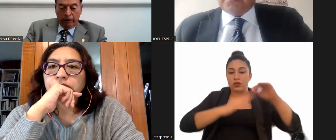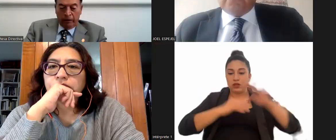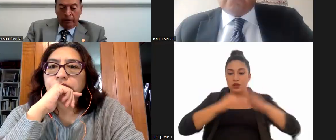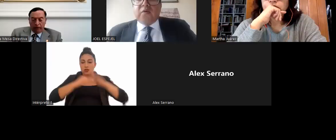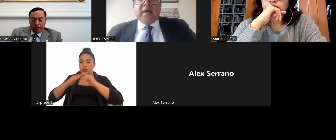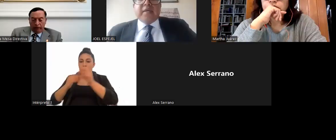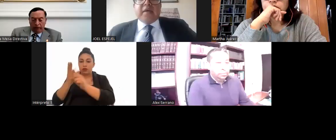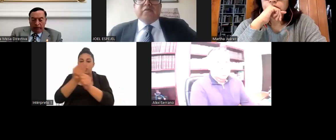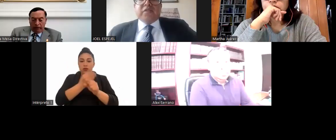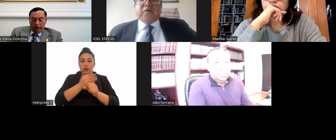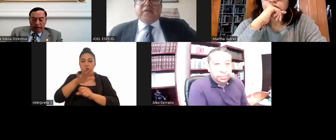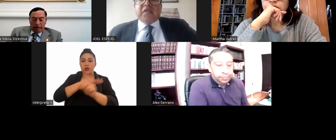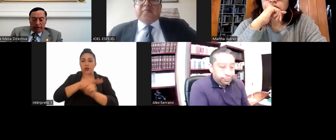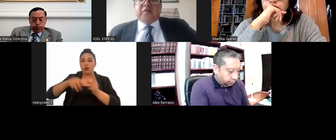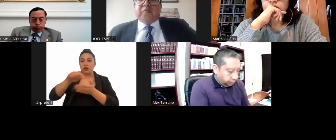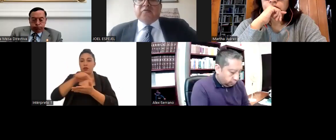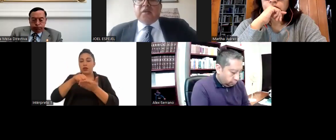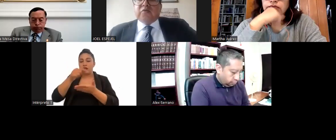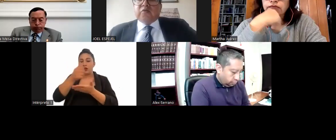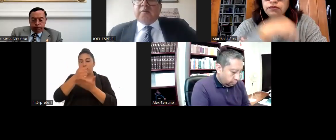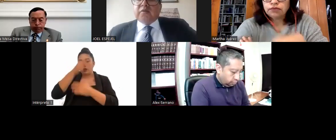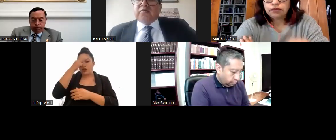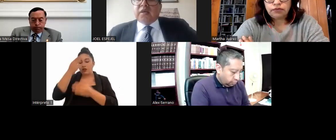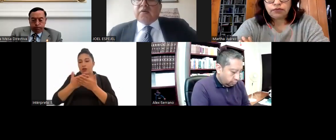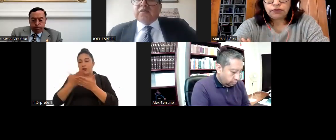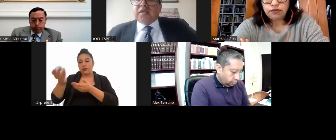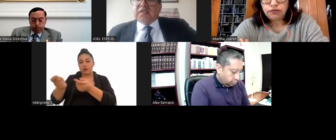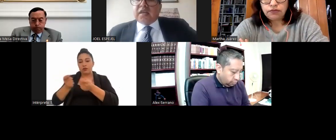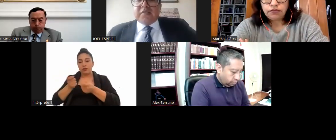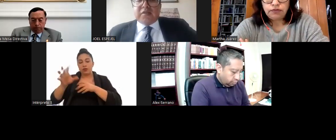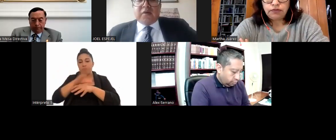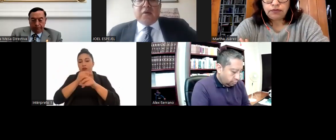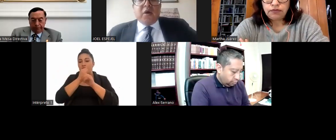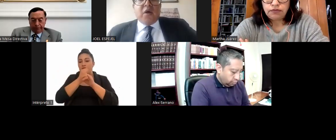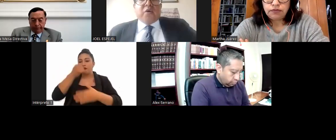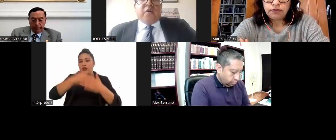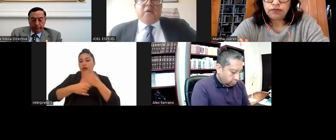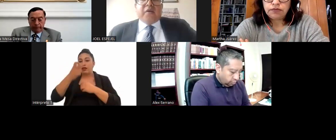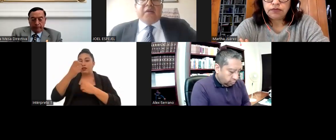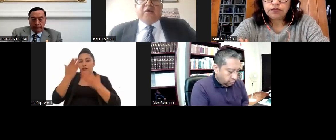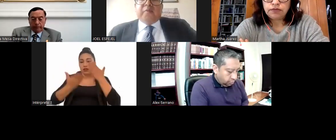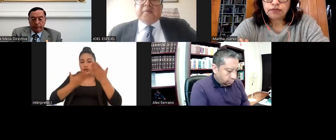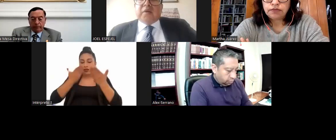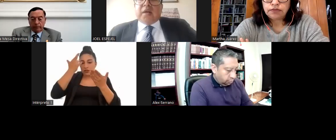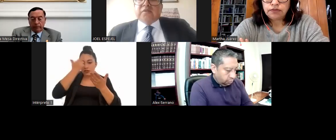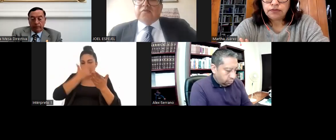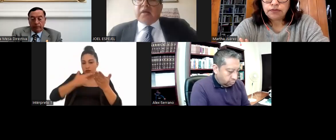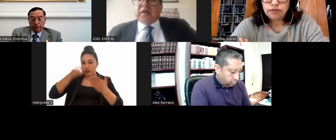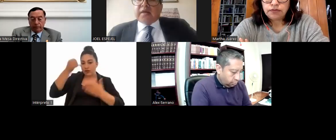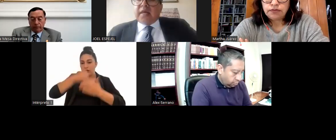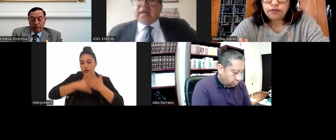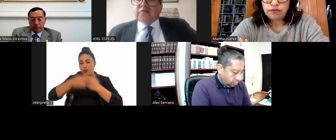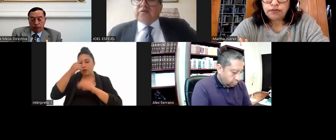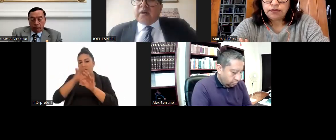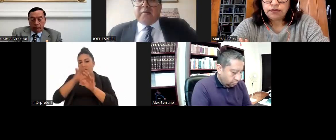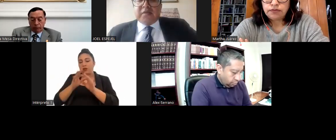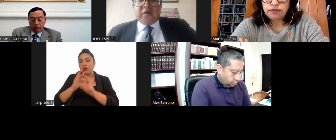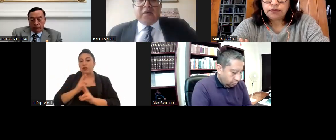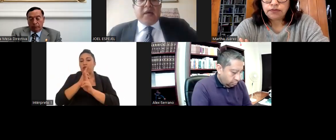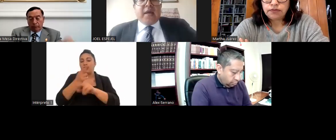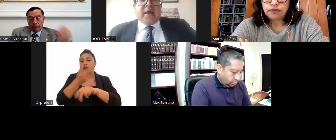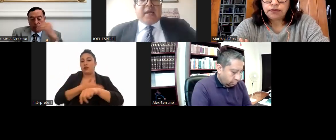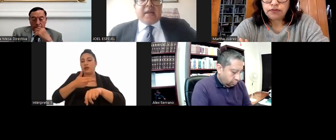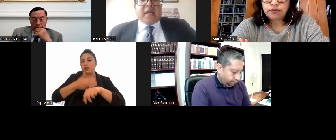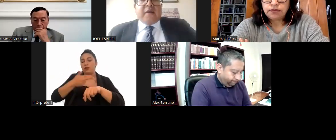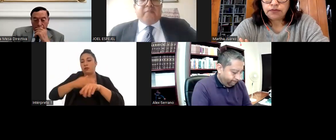Ciudad de México y en consecuencia se proporcionan los documentos donde conste dicha revisión con el objeto de dar cumplimiento a la resolución recaída al recurso de